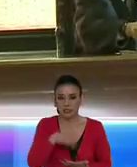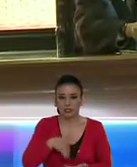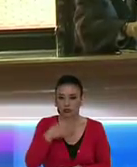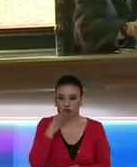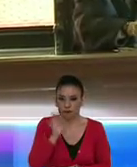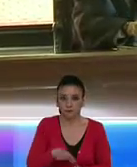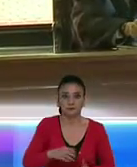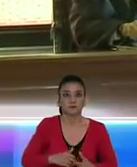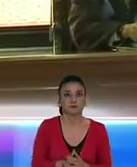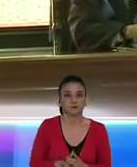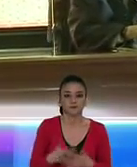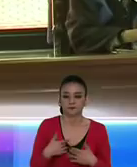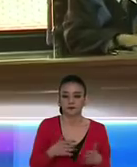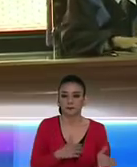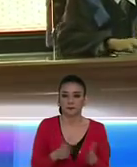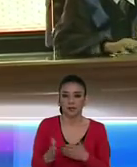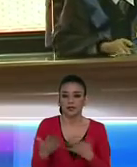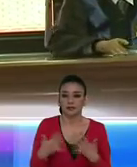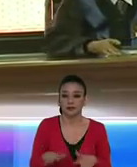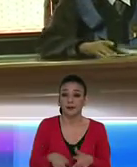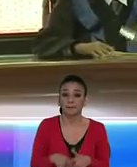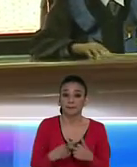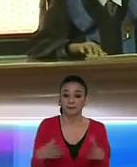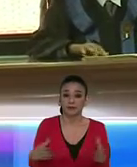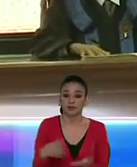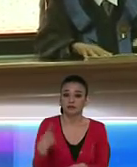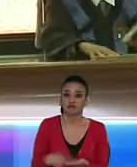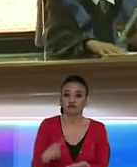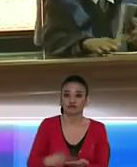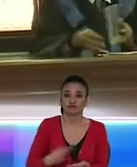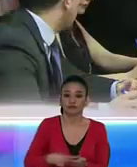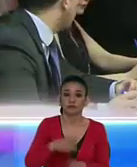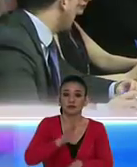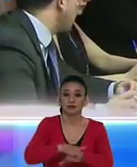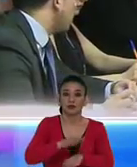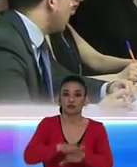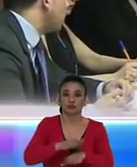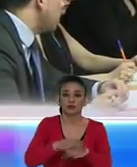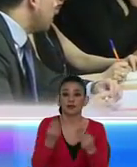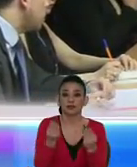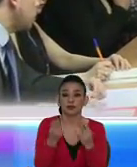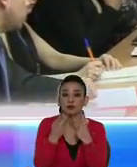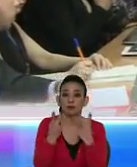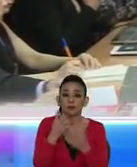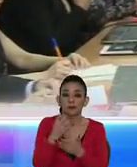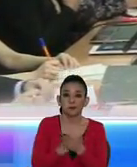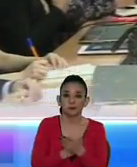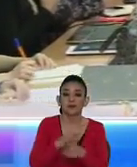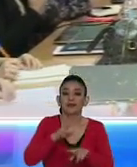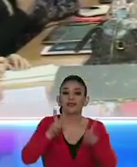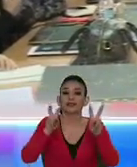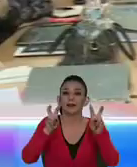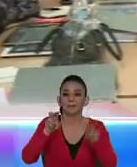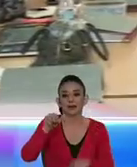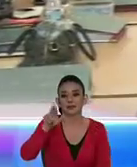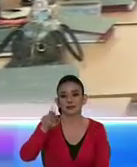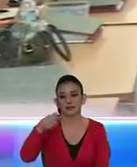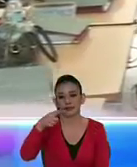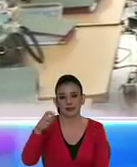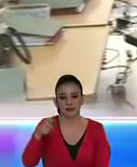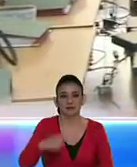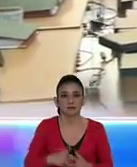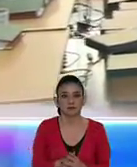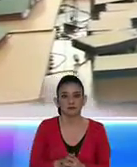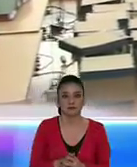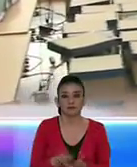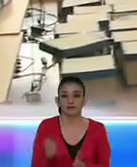como estaba previsto, inició la audiencia de juicio por el presunto delito de peculado en el caso Zingue, delito que dice no existir la defensa